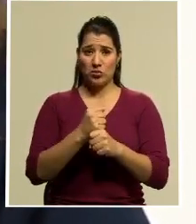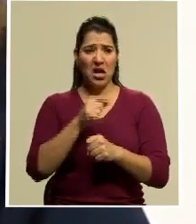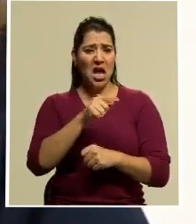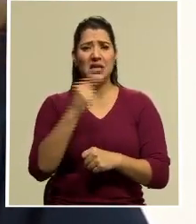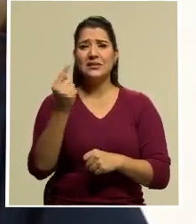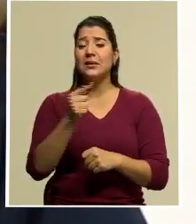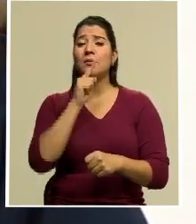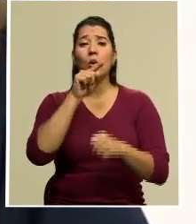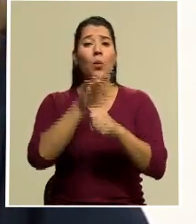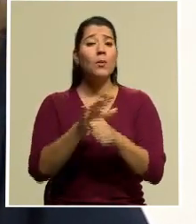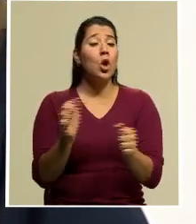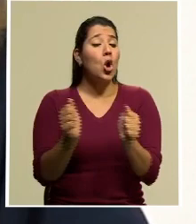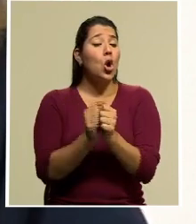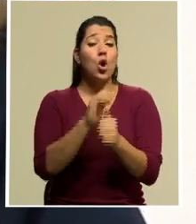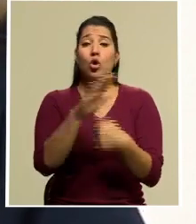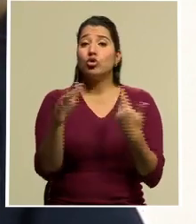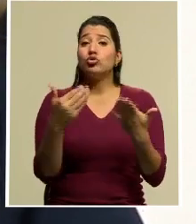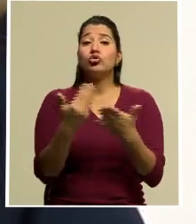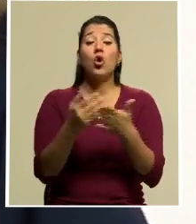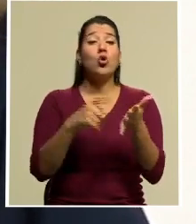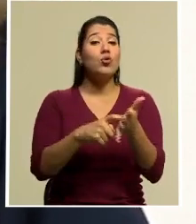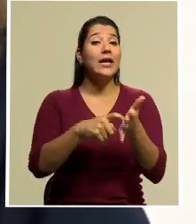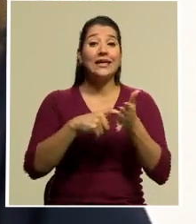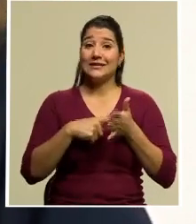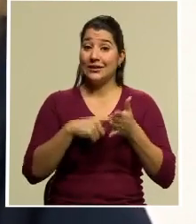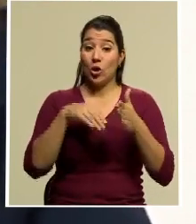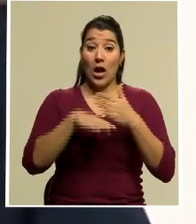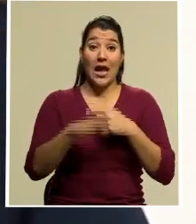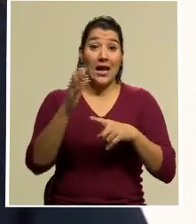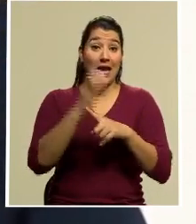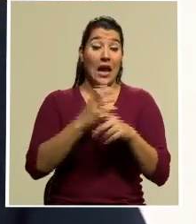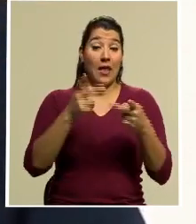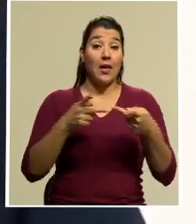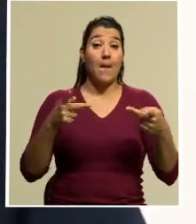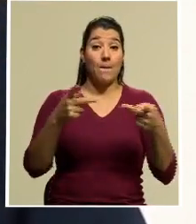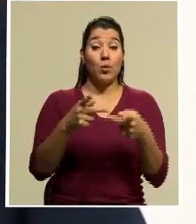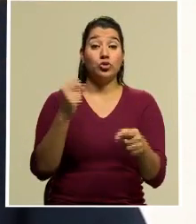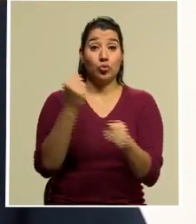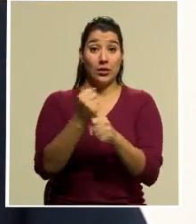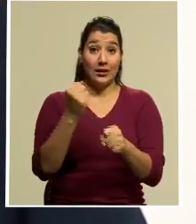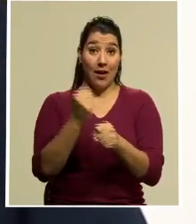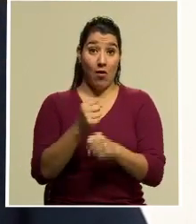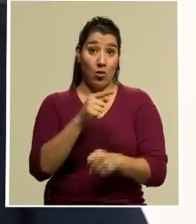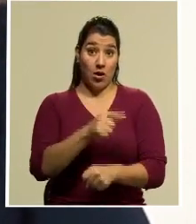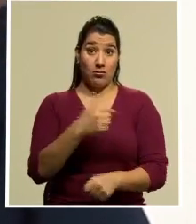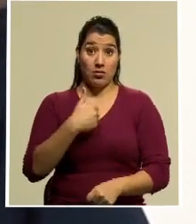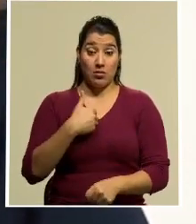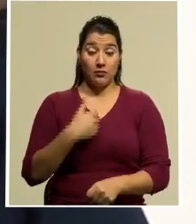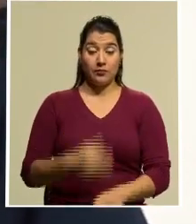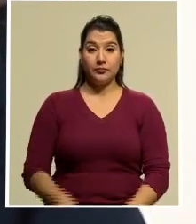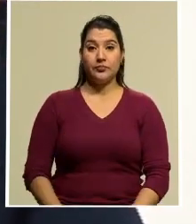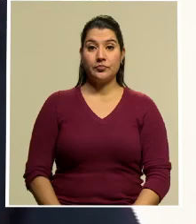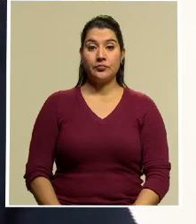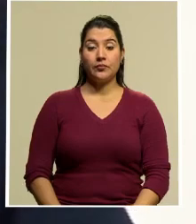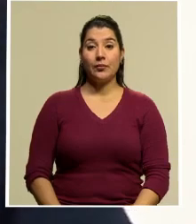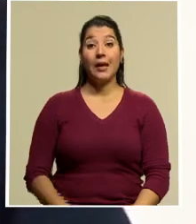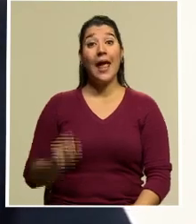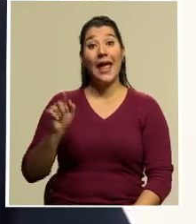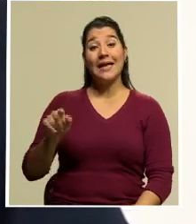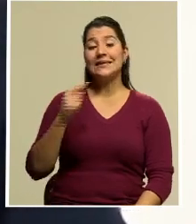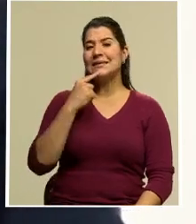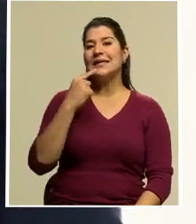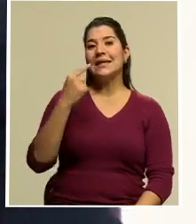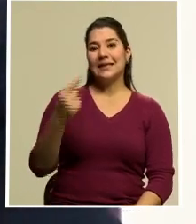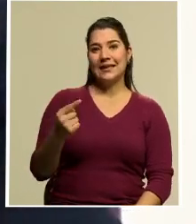cumplió con todos los atestados correspondientes en cada uno de los puestos en los que se ha desempeñado. Saborío